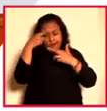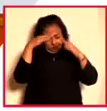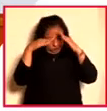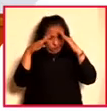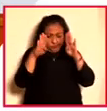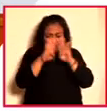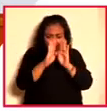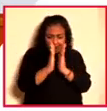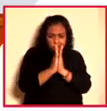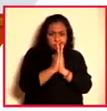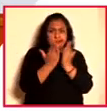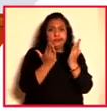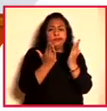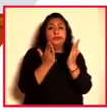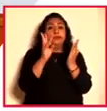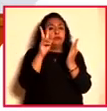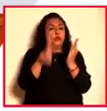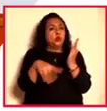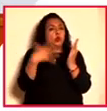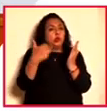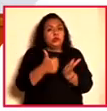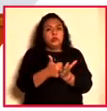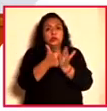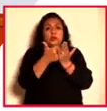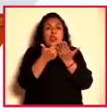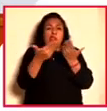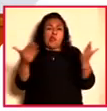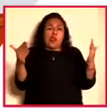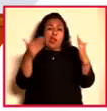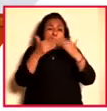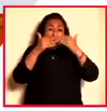libros pueden ser una gran salida durante ese confinamiento